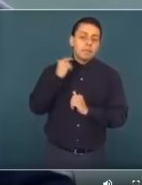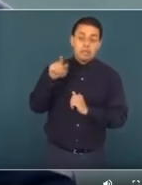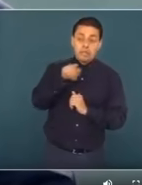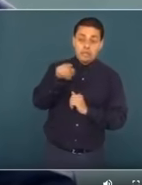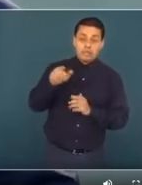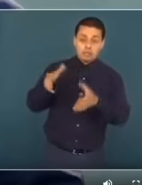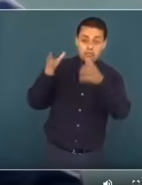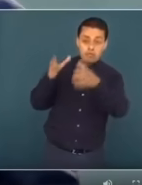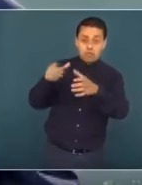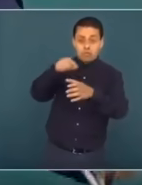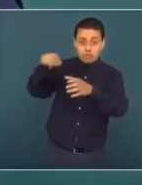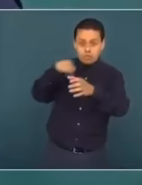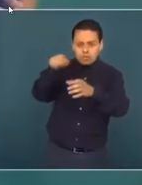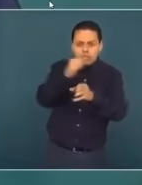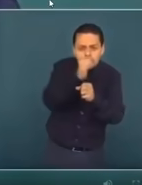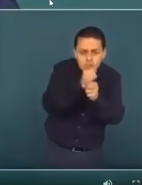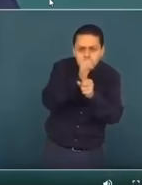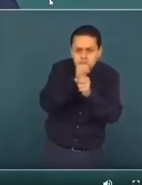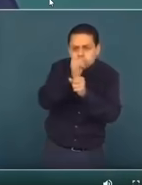recabe